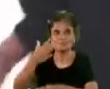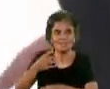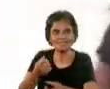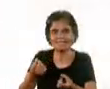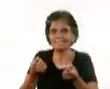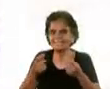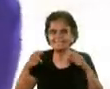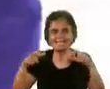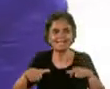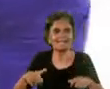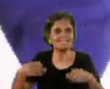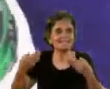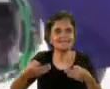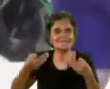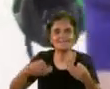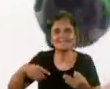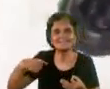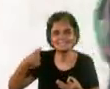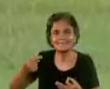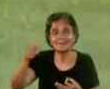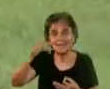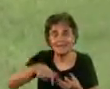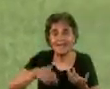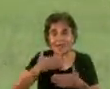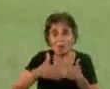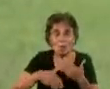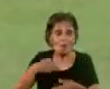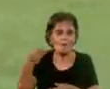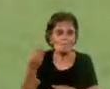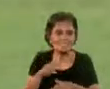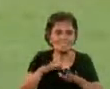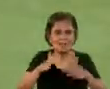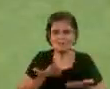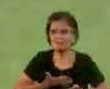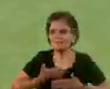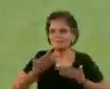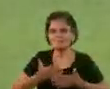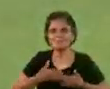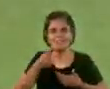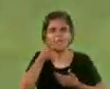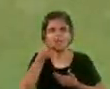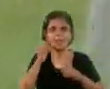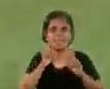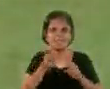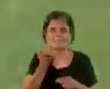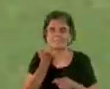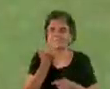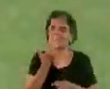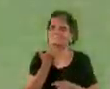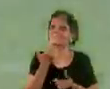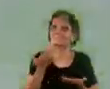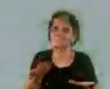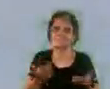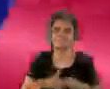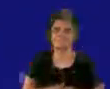tiene. Y bueno, jugar acá es algo especial y los chicos se motivan muchísimo. Y los papás también les encanta. ¿Sí?